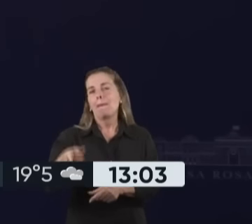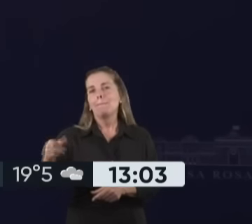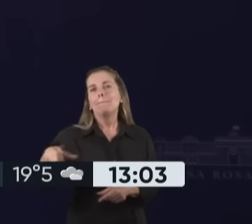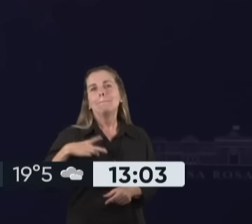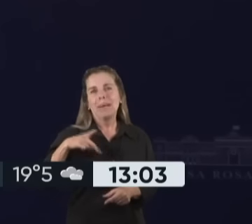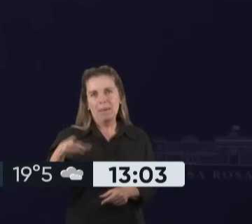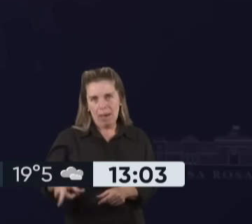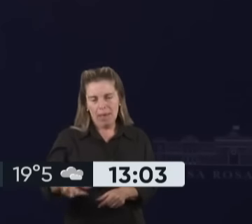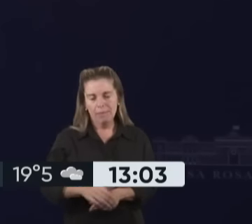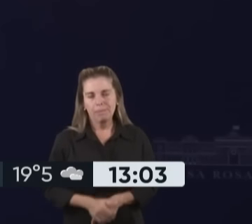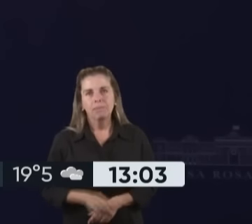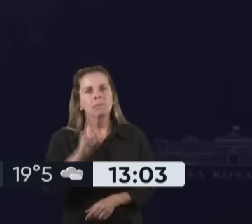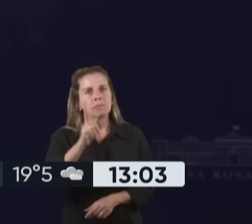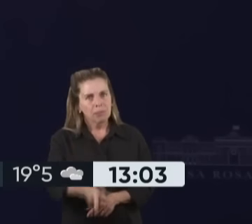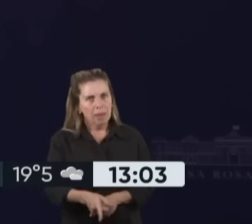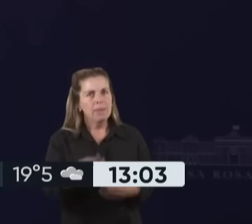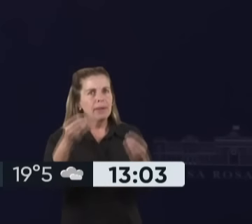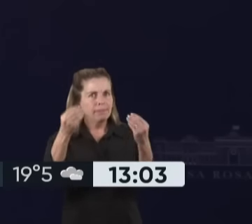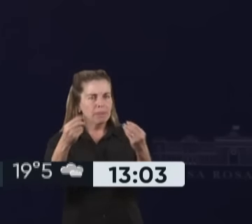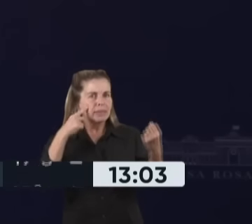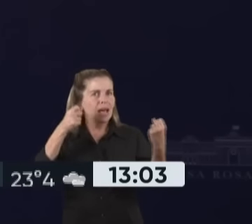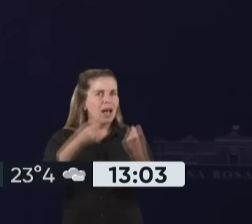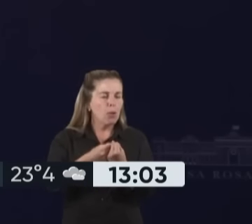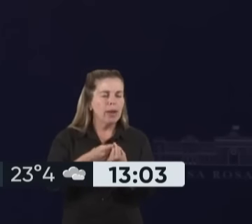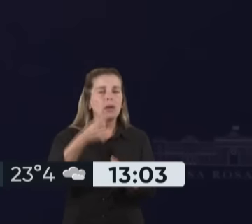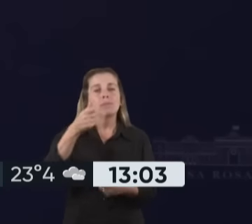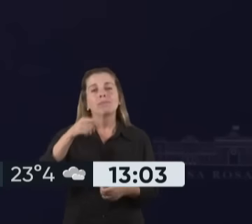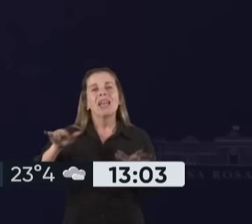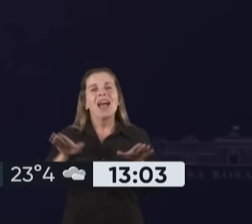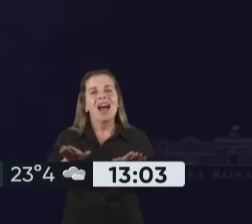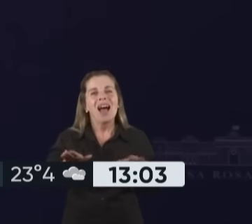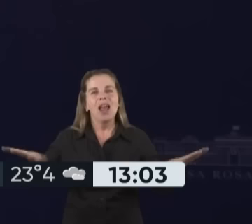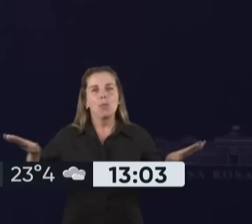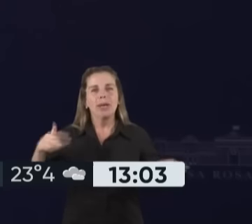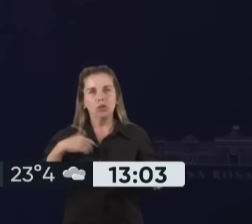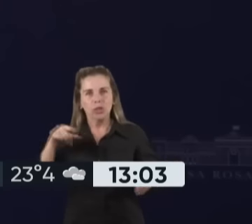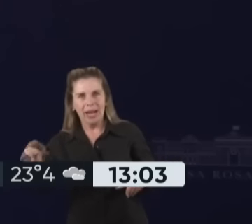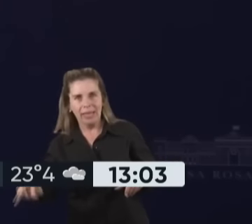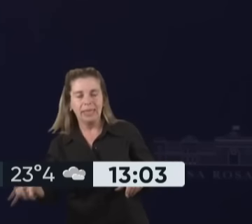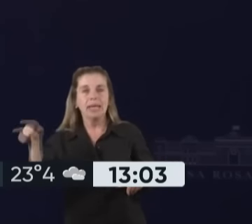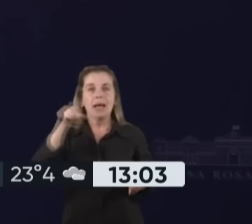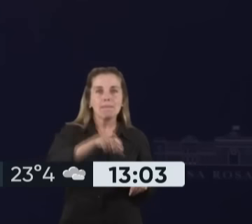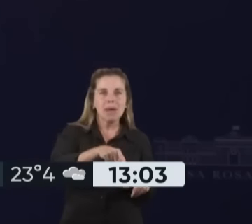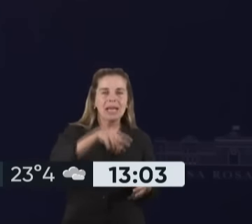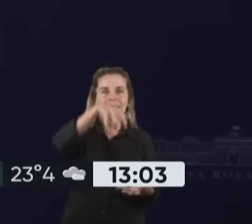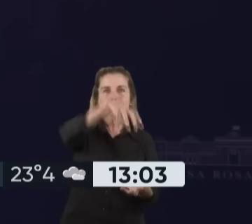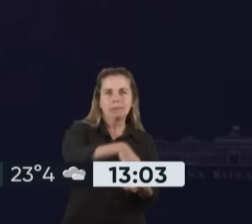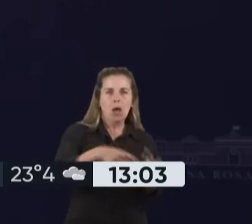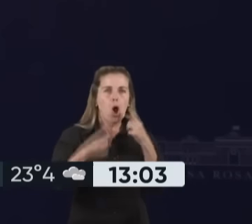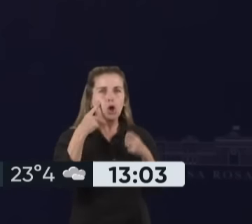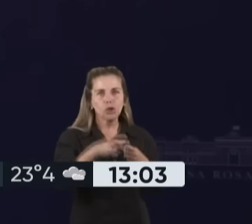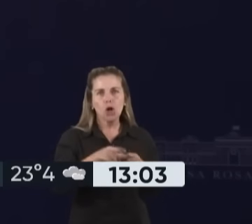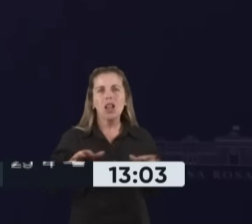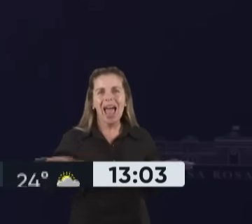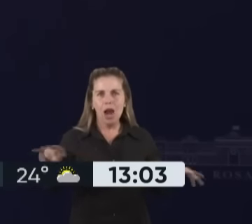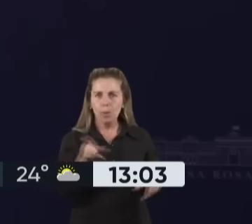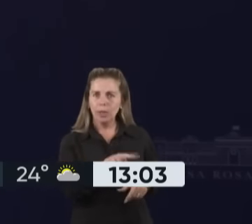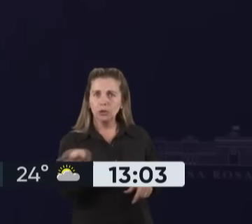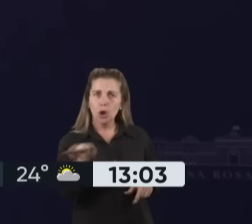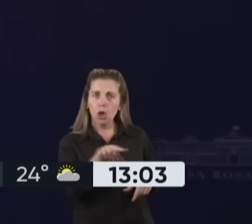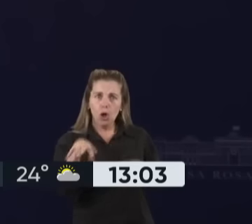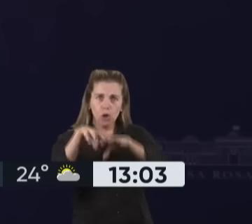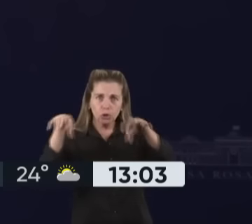que producto de la articulación entre la concesionaria Aeropuertos Argentina y el organismo regulador del Sistema Nacional de Aeropuertos, se van a